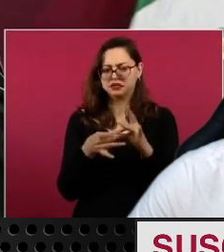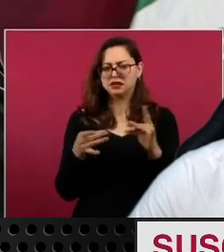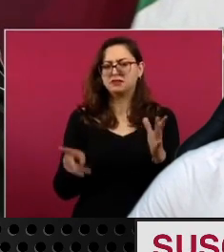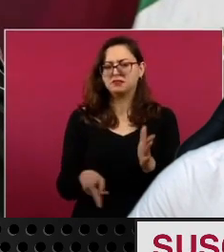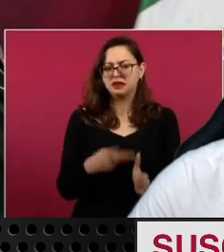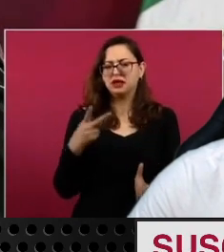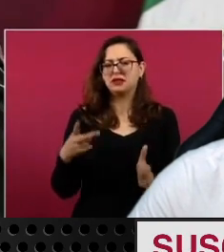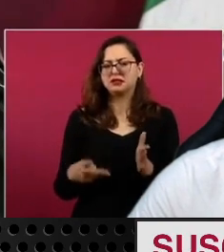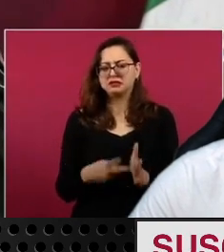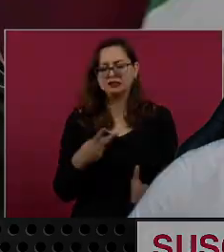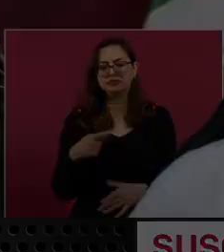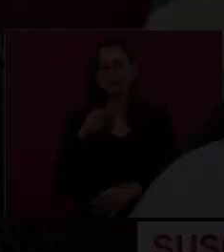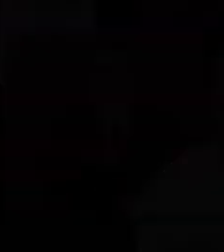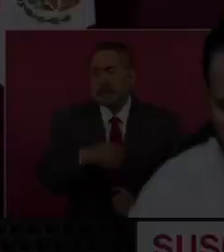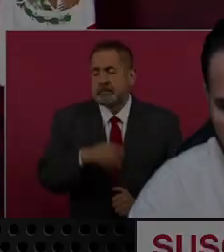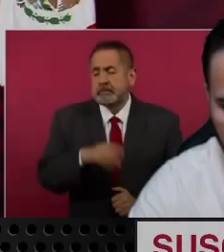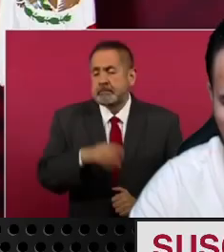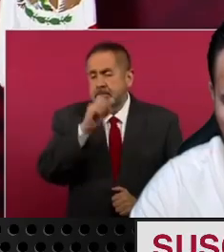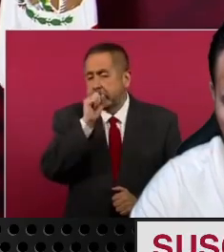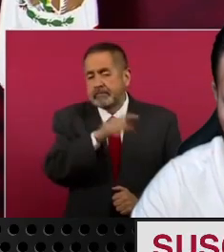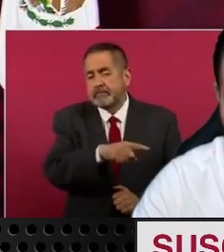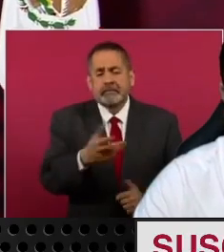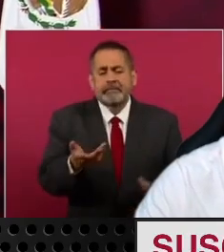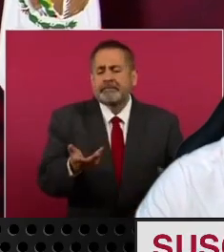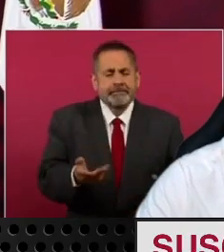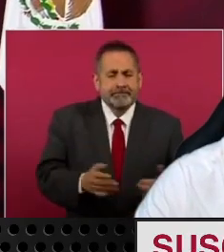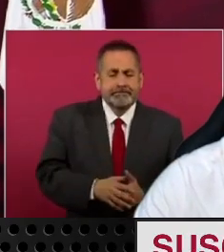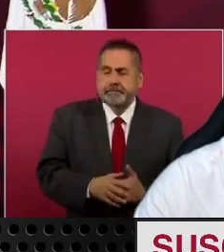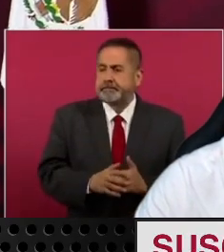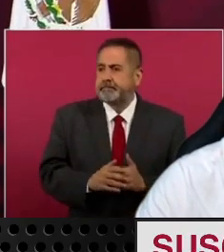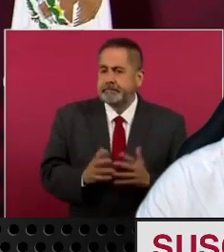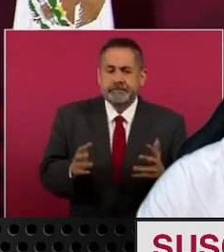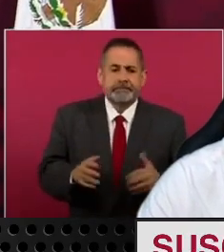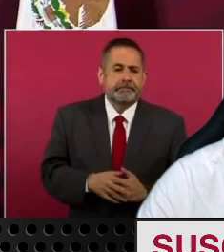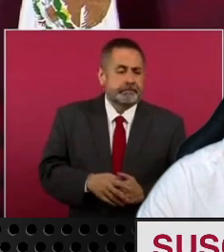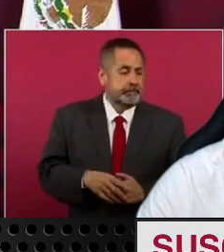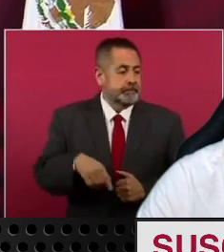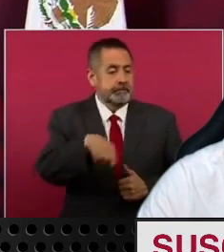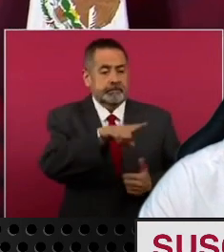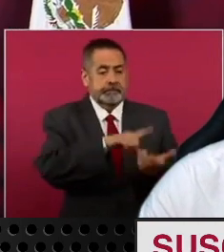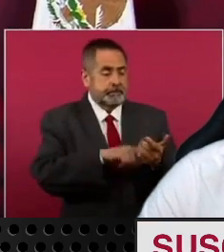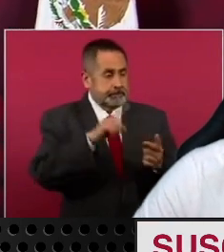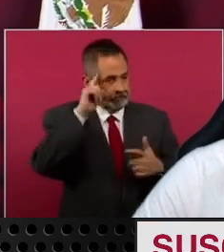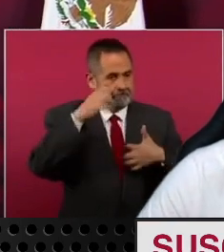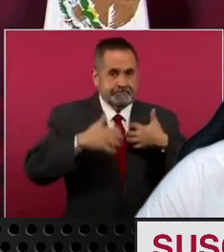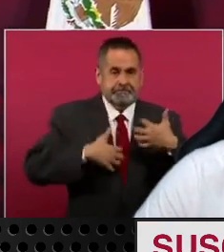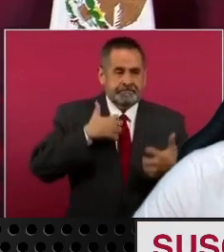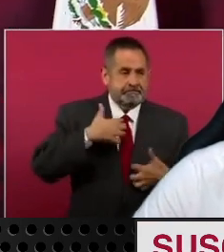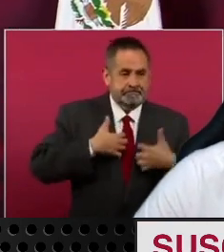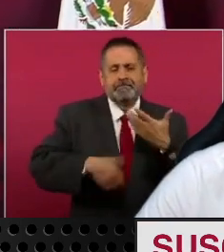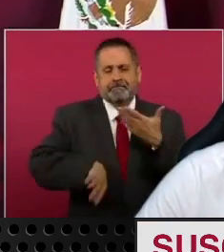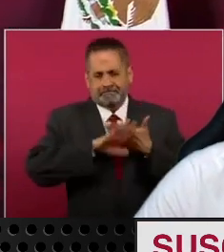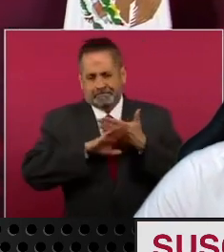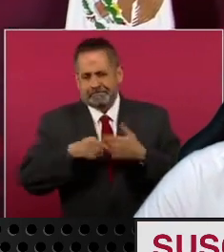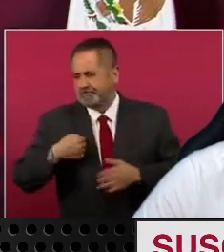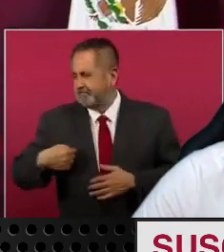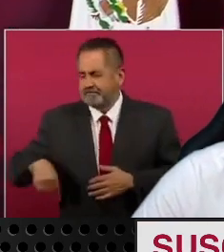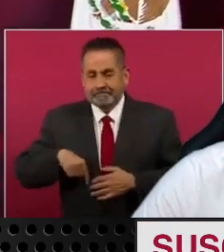por pedido entonces su enojo con nosotros